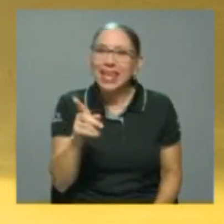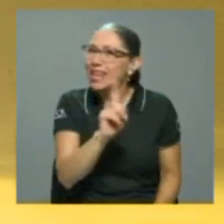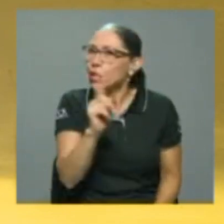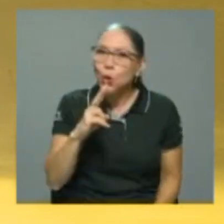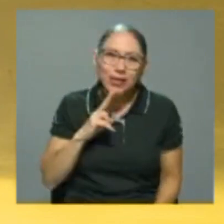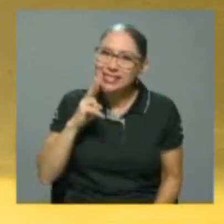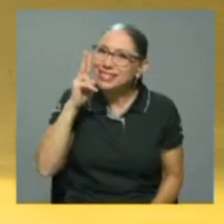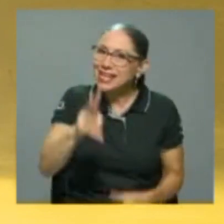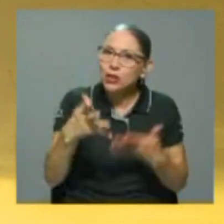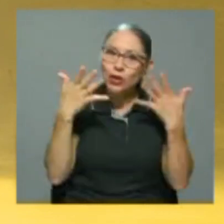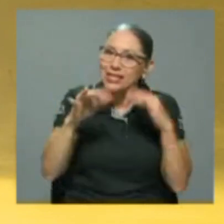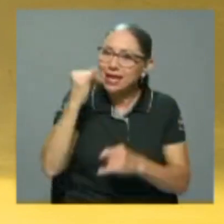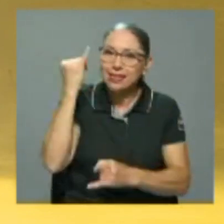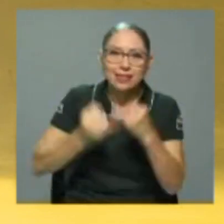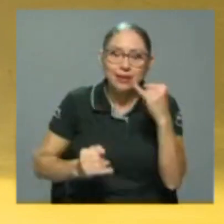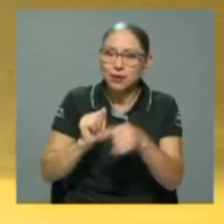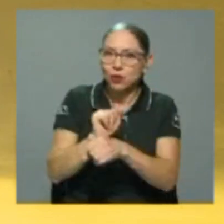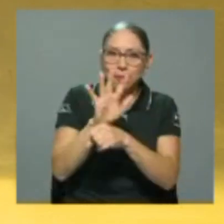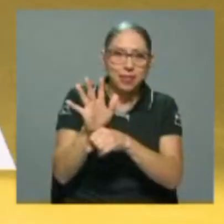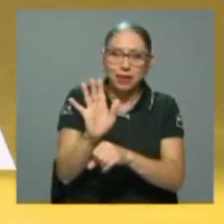Algunos, el